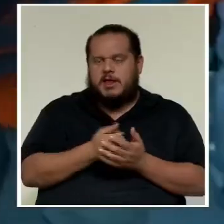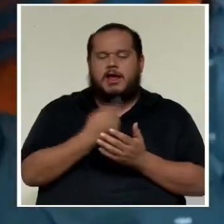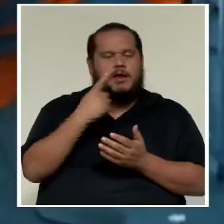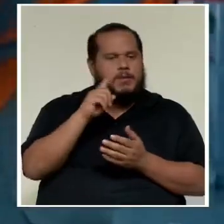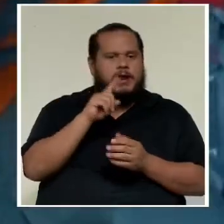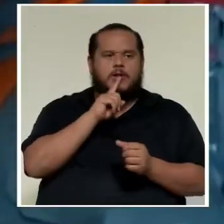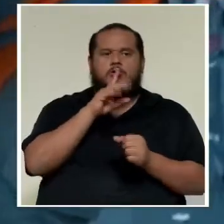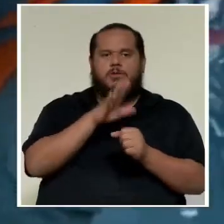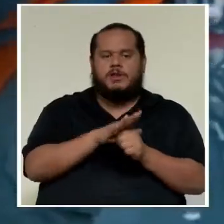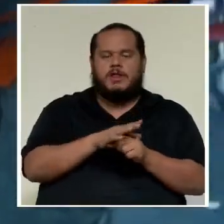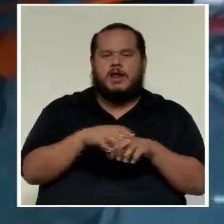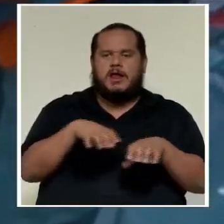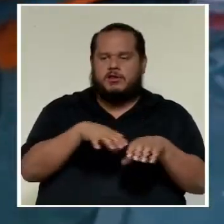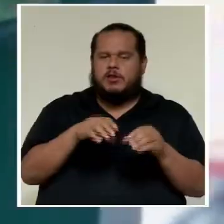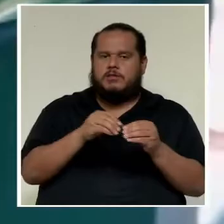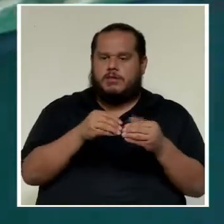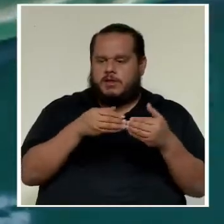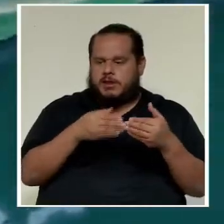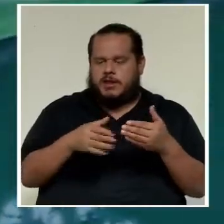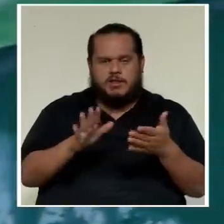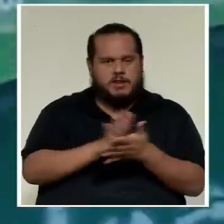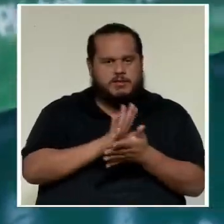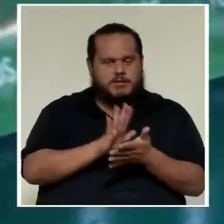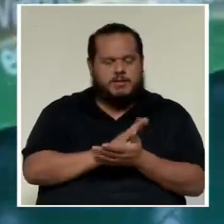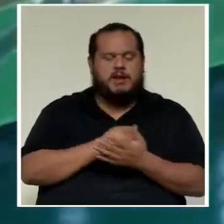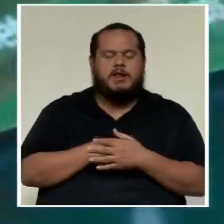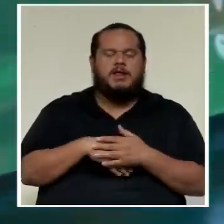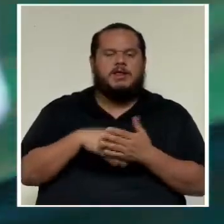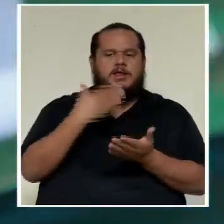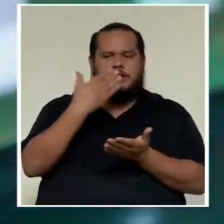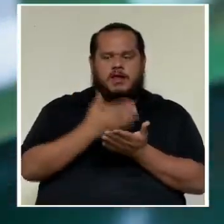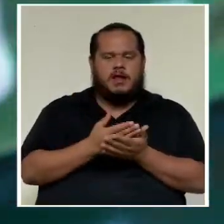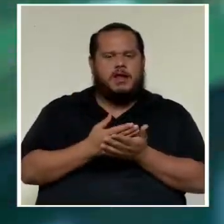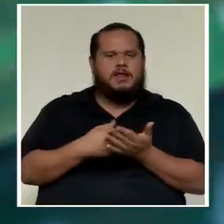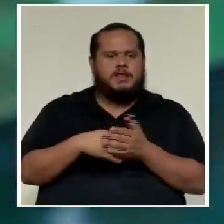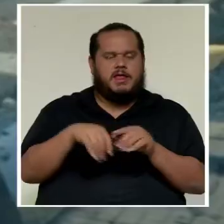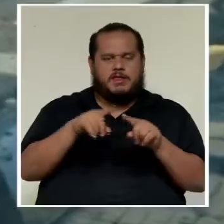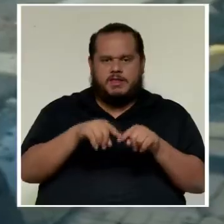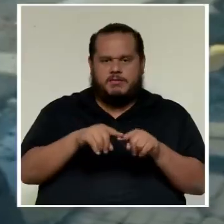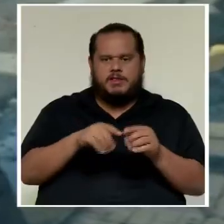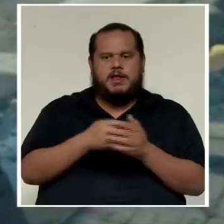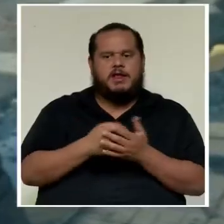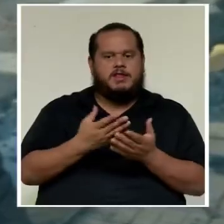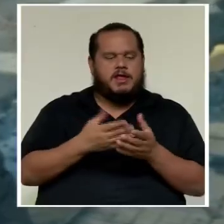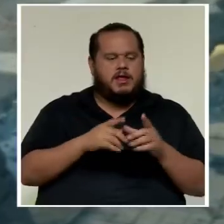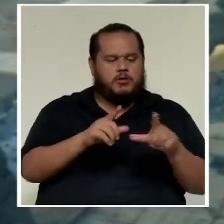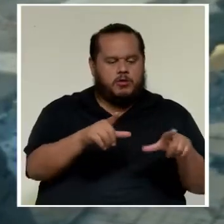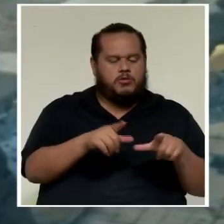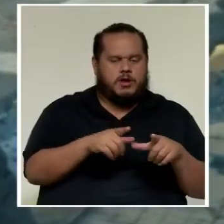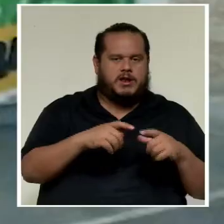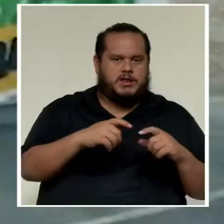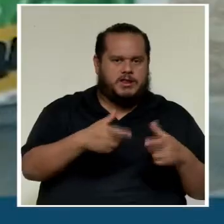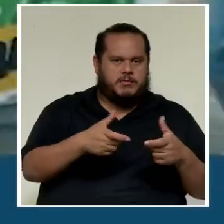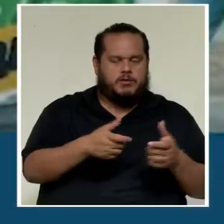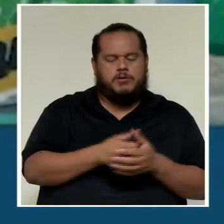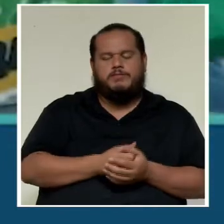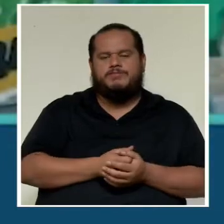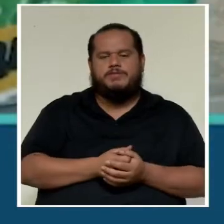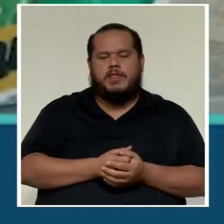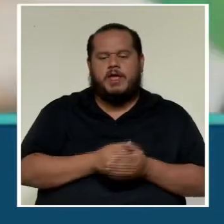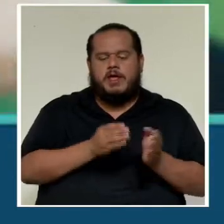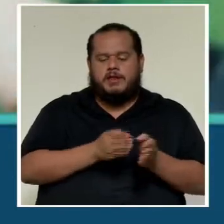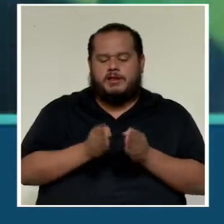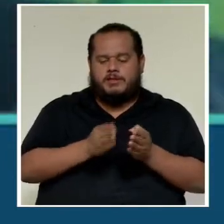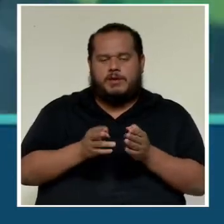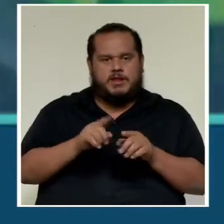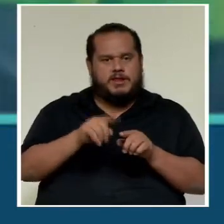concretar acciones más allá del papel y dejar de depender de los rellenos o vertederos. Mientras el plan de